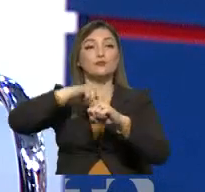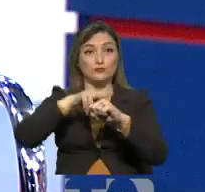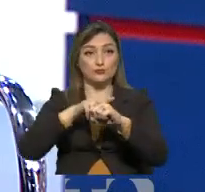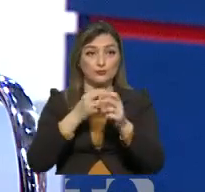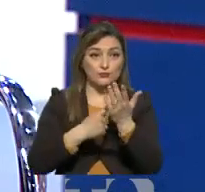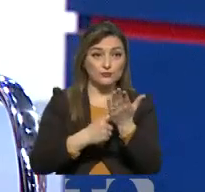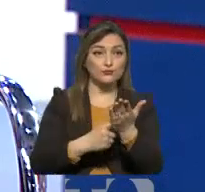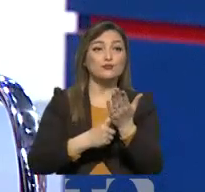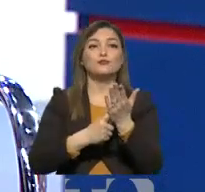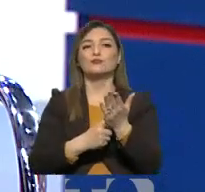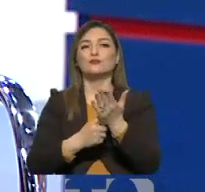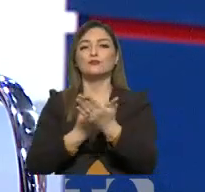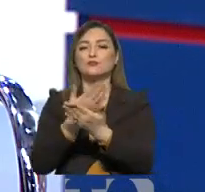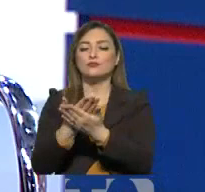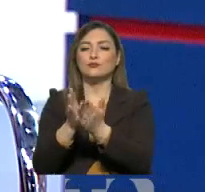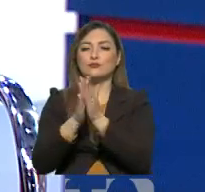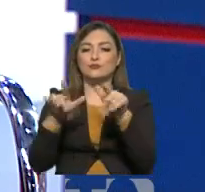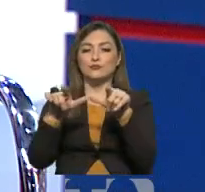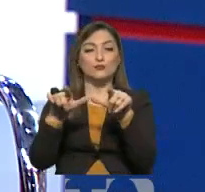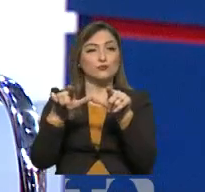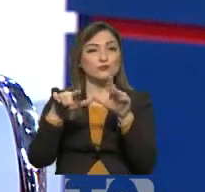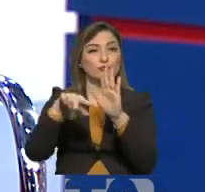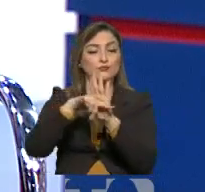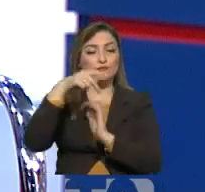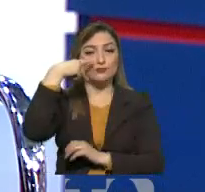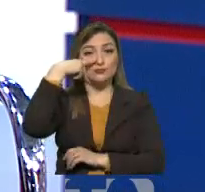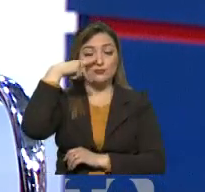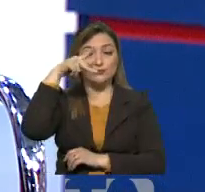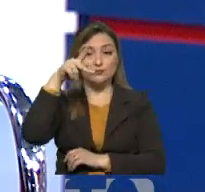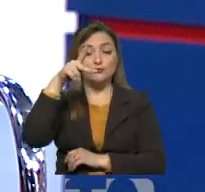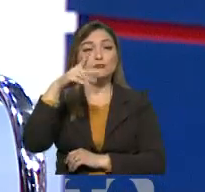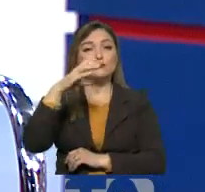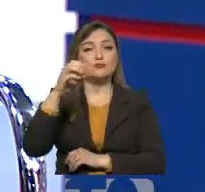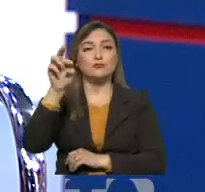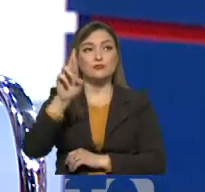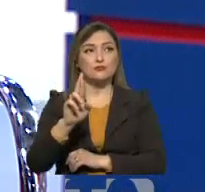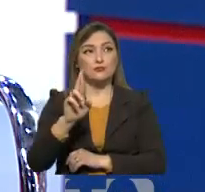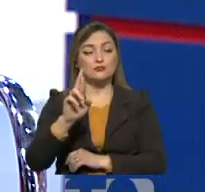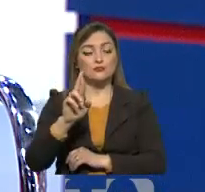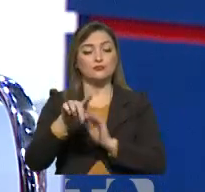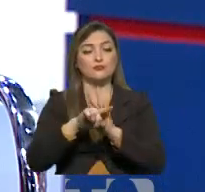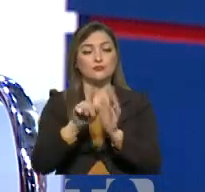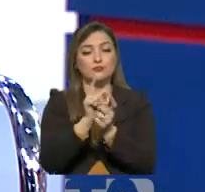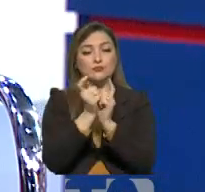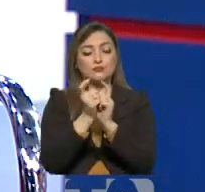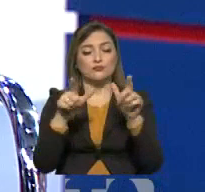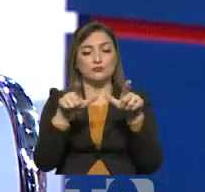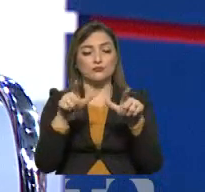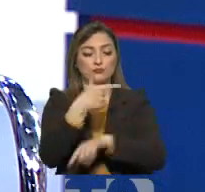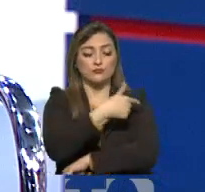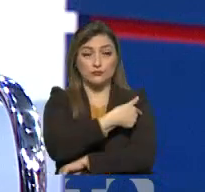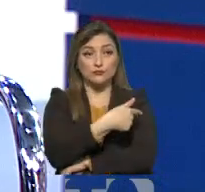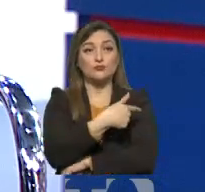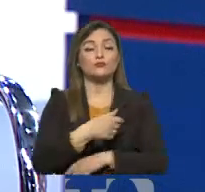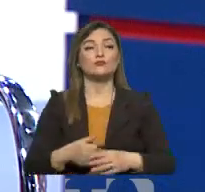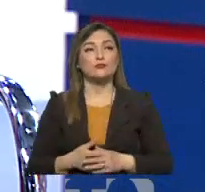de retirar la presentación de un certificado negativo para PCR para COVID-19 a cambio de un certificado de vacunación. Pero hasta que